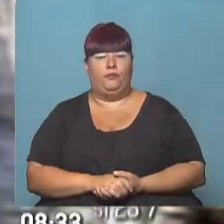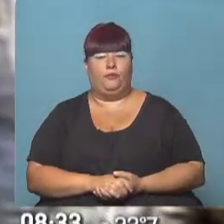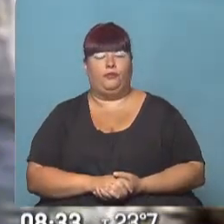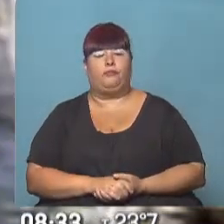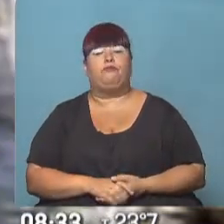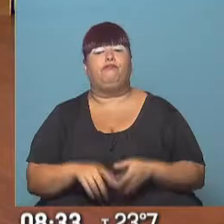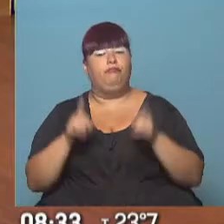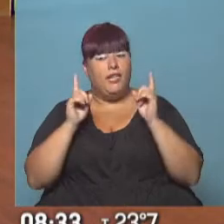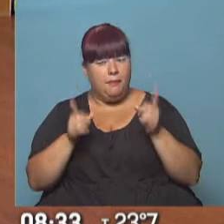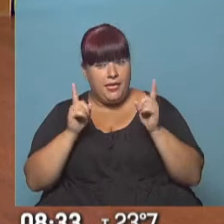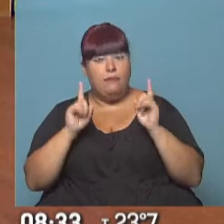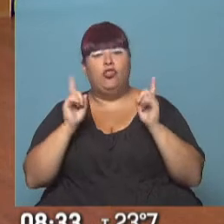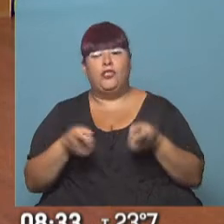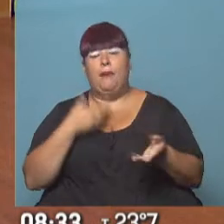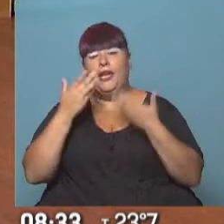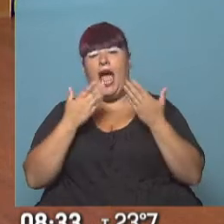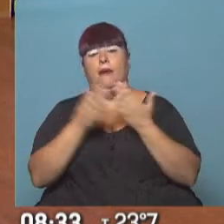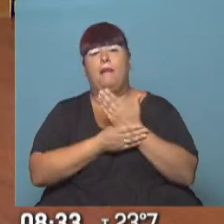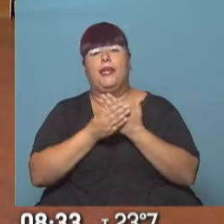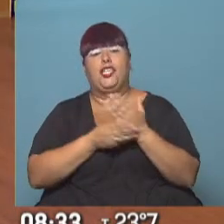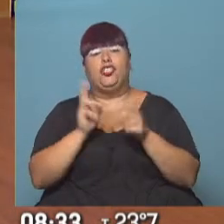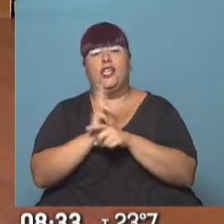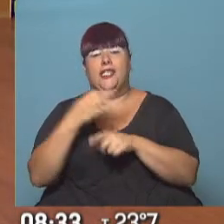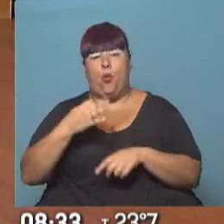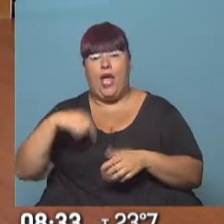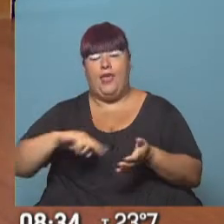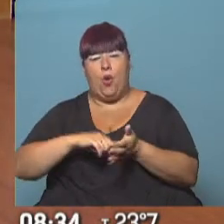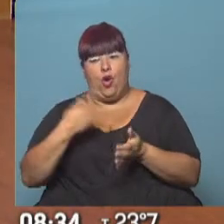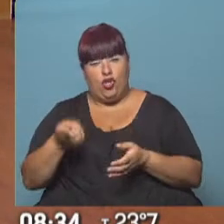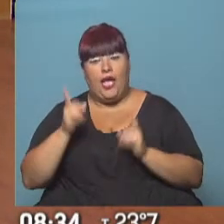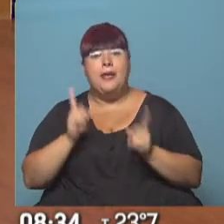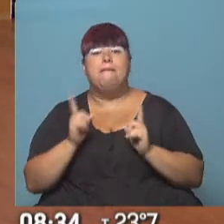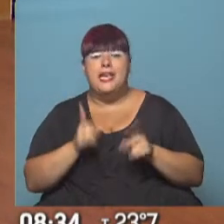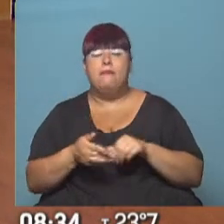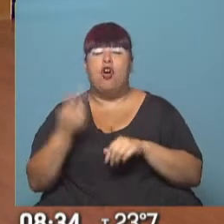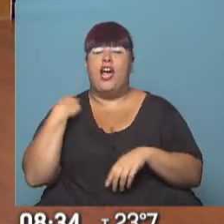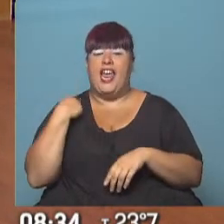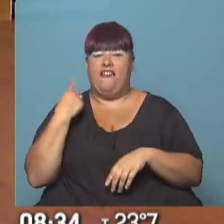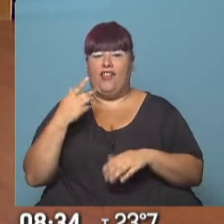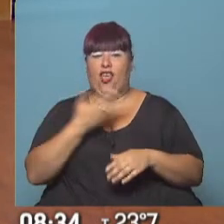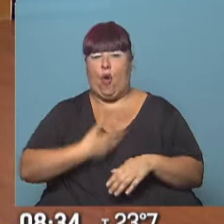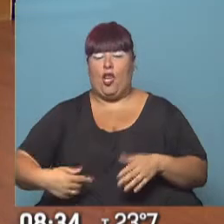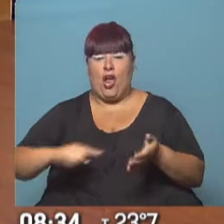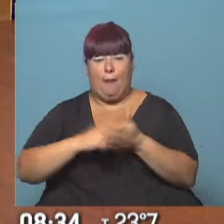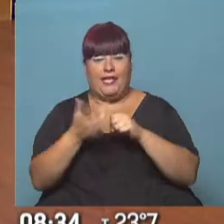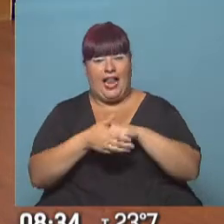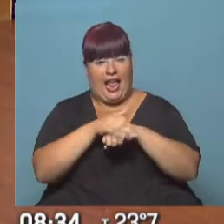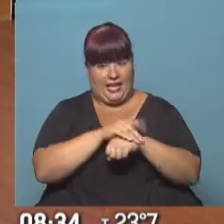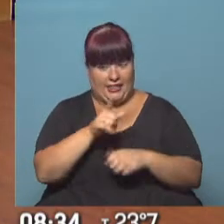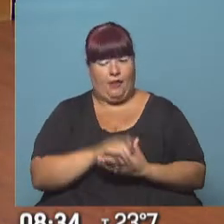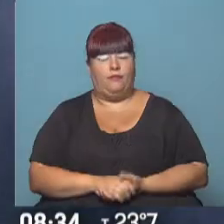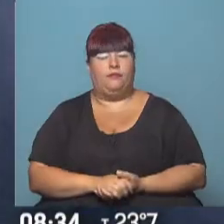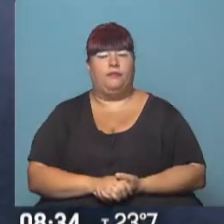Y en la misma sintonía también se manifestó el ministro de Seguridad de la provincia de Buenos Aires y el propio jefe de gobierno, Horacio Rodríguez